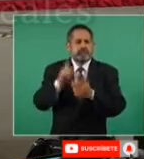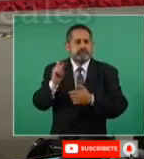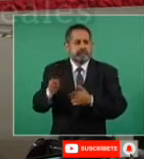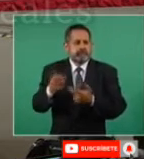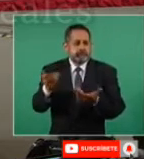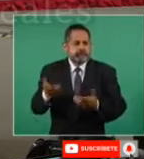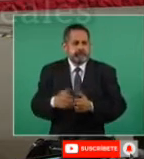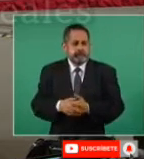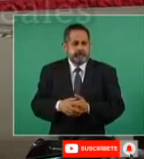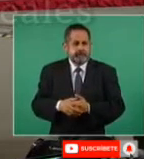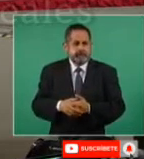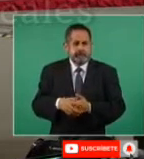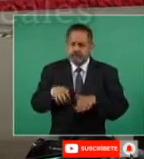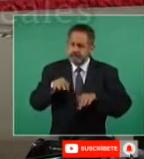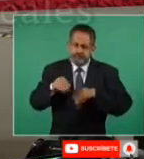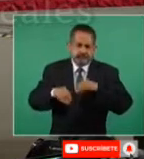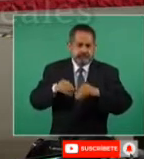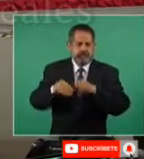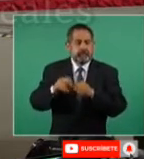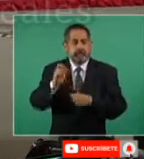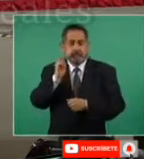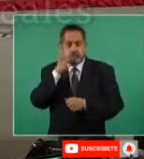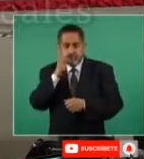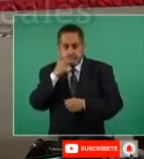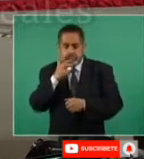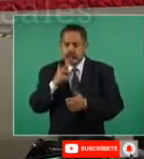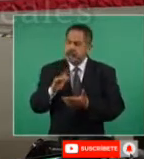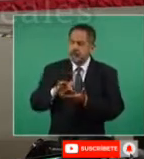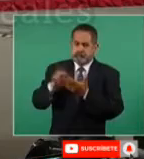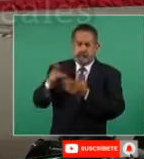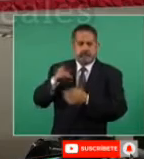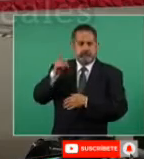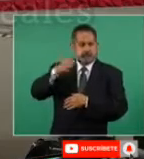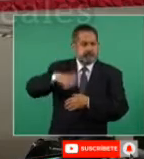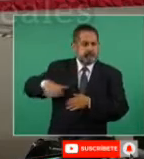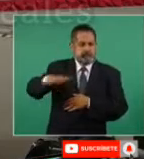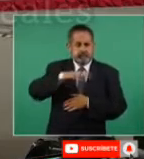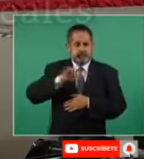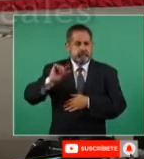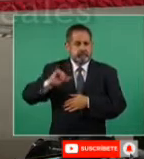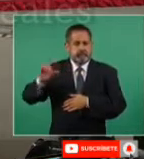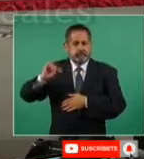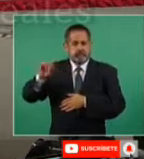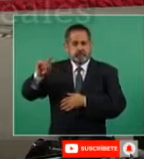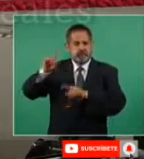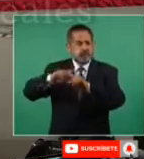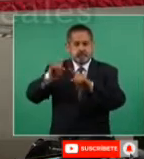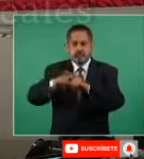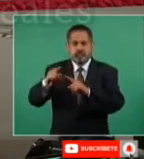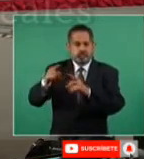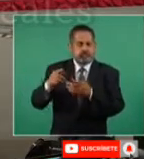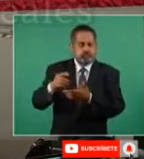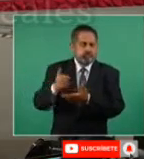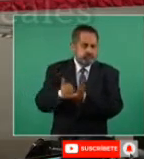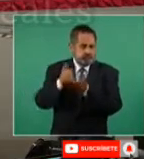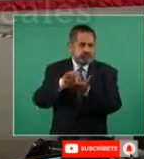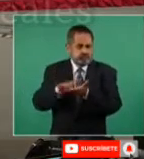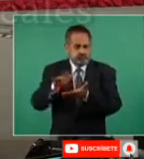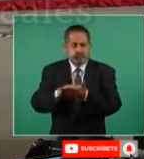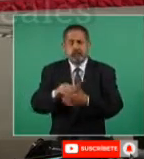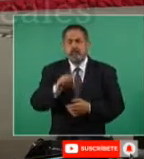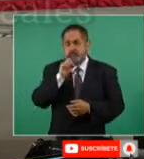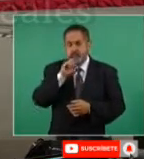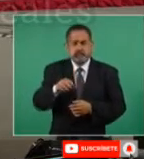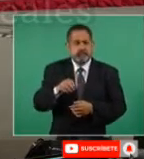actividad que se tuvo en Chihuahua, que agradezco mucho a todas las autoridades, todos los que participaron, así como también